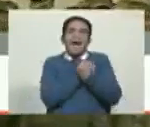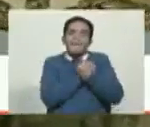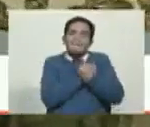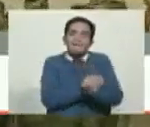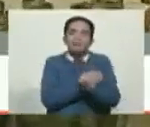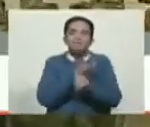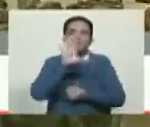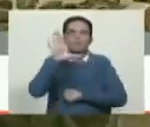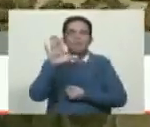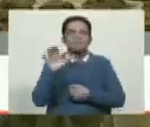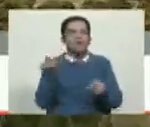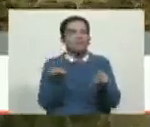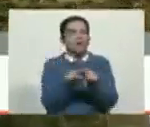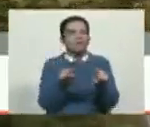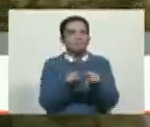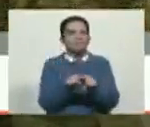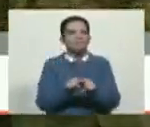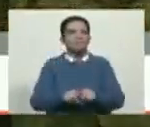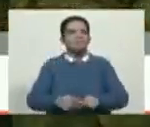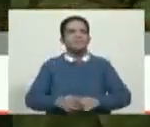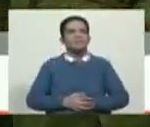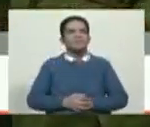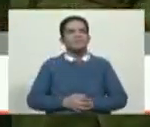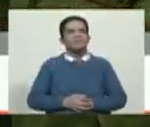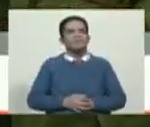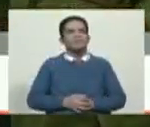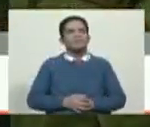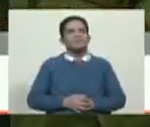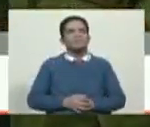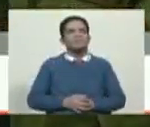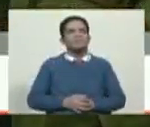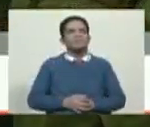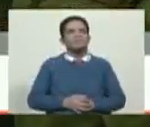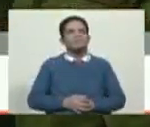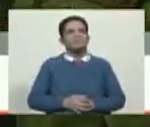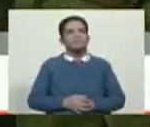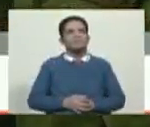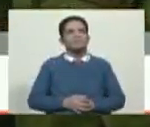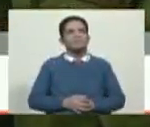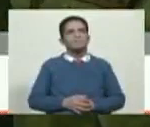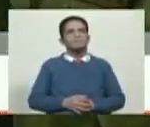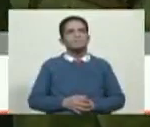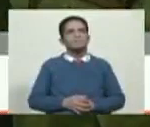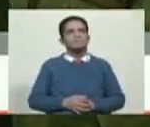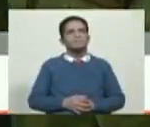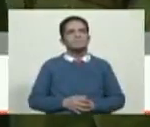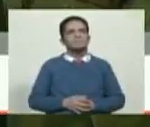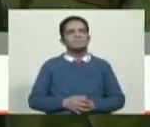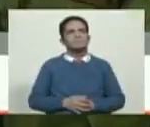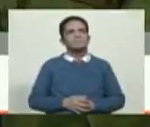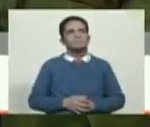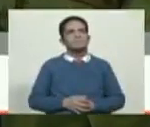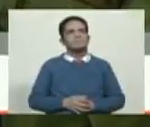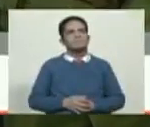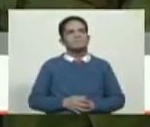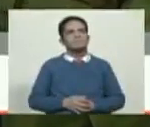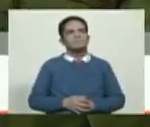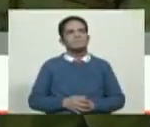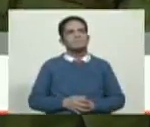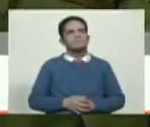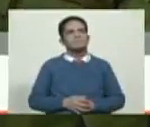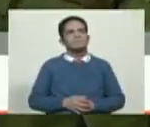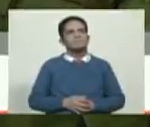misma manera. Es parte de lo que ha ratificado el comandante en jefe de la Fuerza Armada Nacional Bolivariana, Nicolás Maduro Moros, en